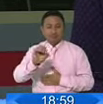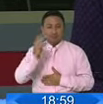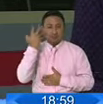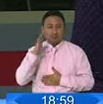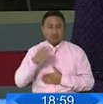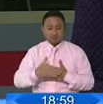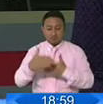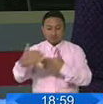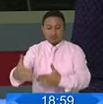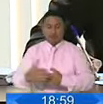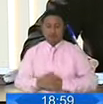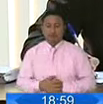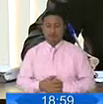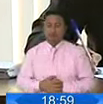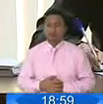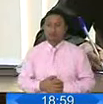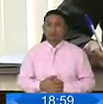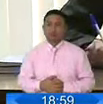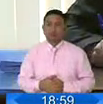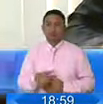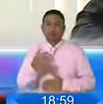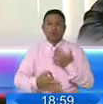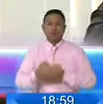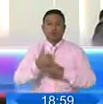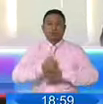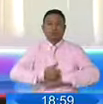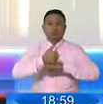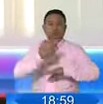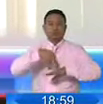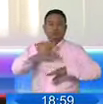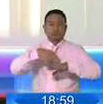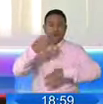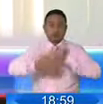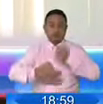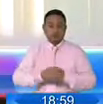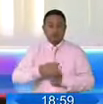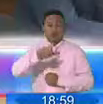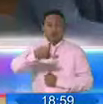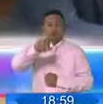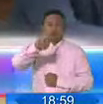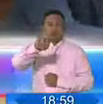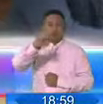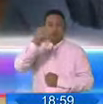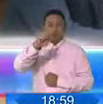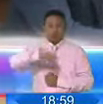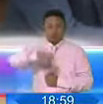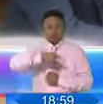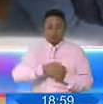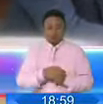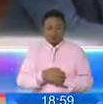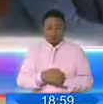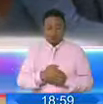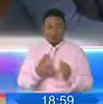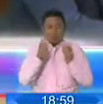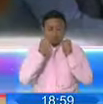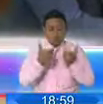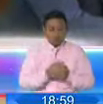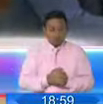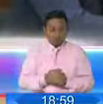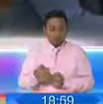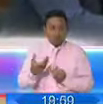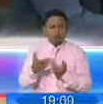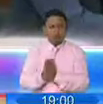días más. El juez de la Corte Nacional de Justicia, Luis Enríquez, acogió el pedido de la Fiscalía de vincular al